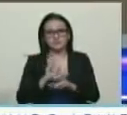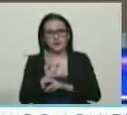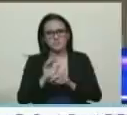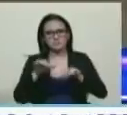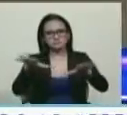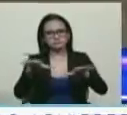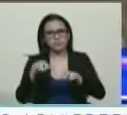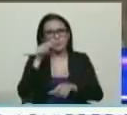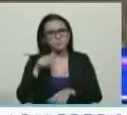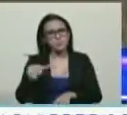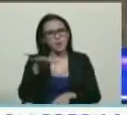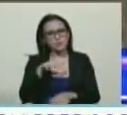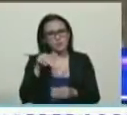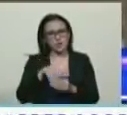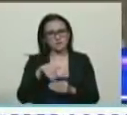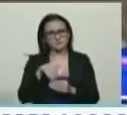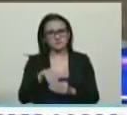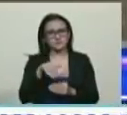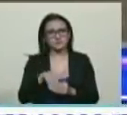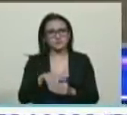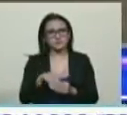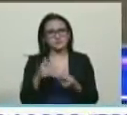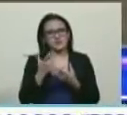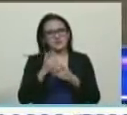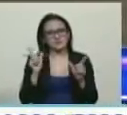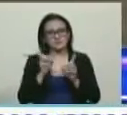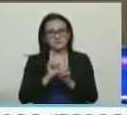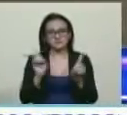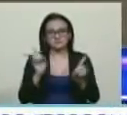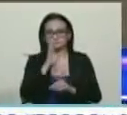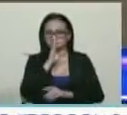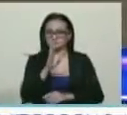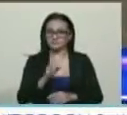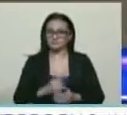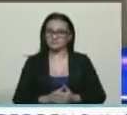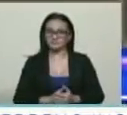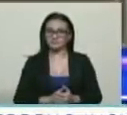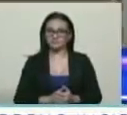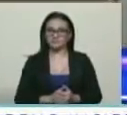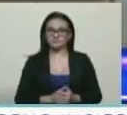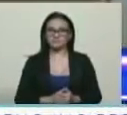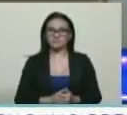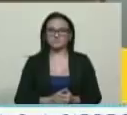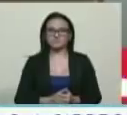pueblo a elecciones libres, democráticas, directas, universales.